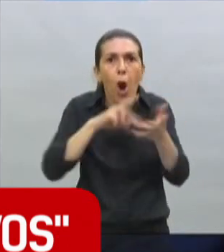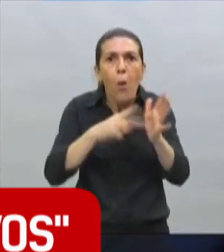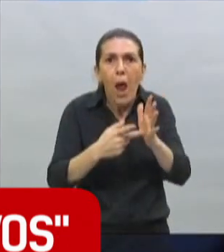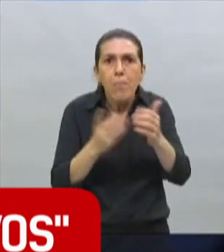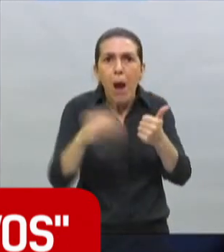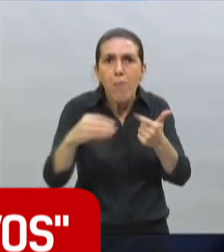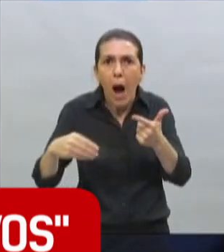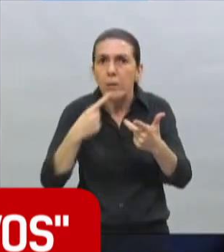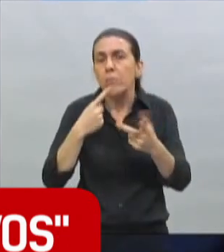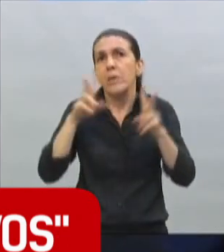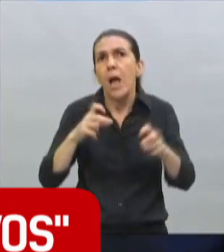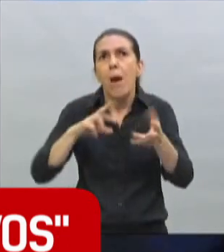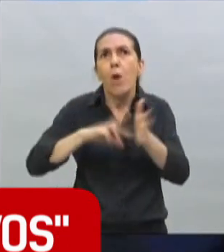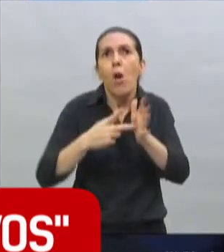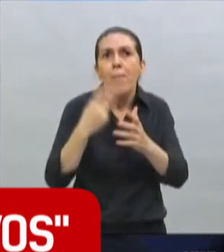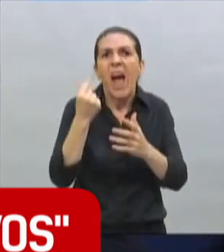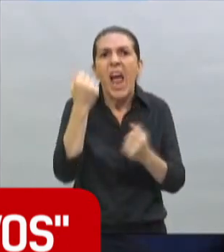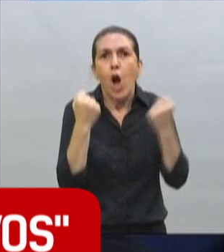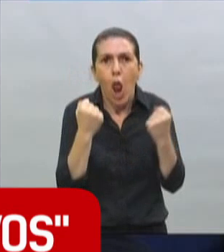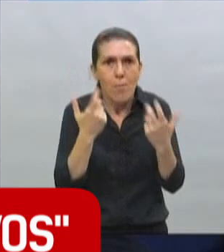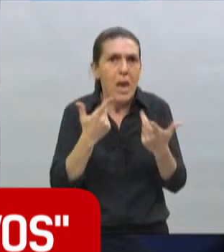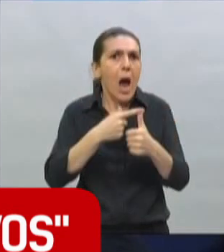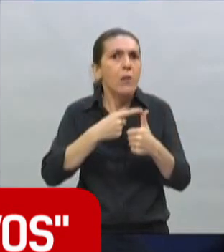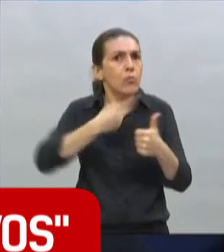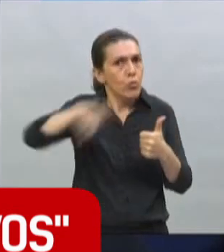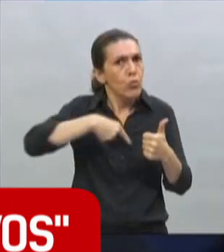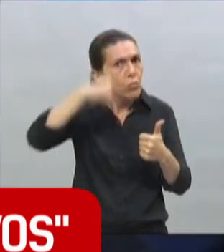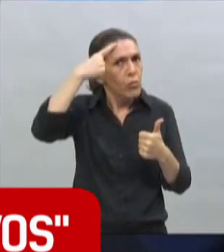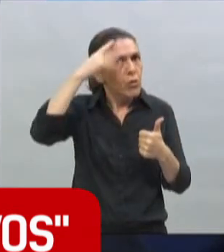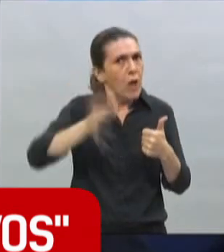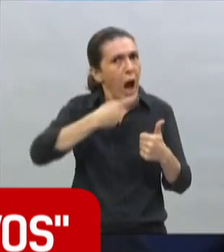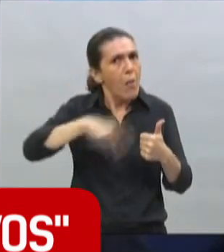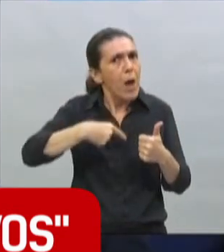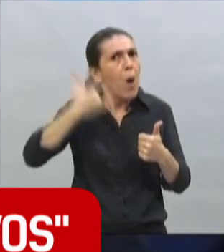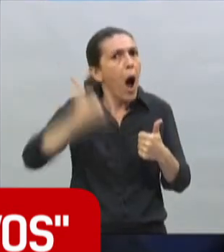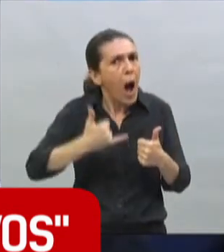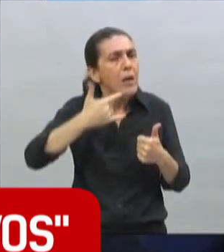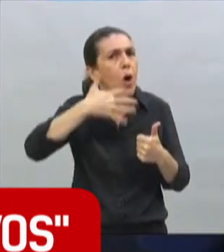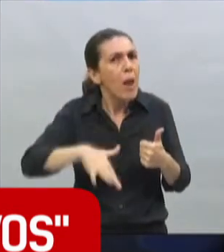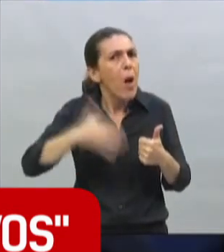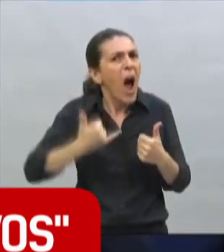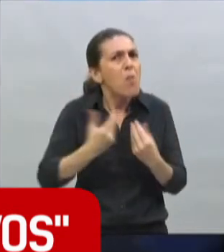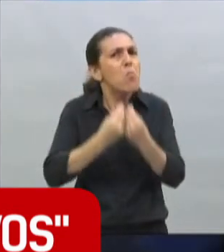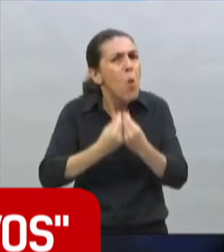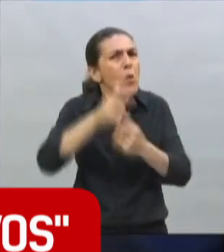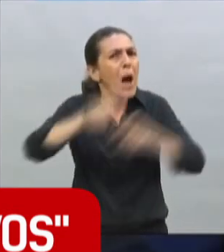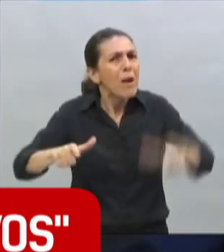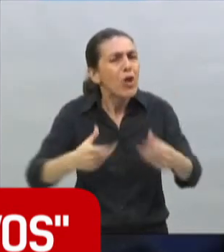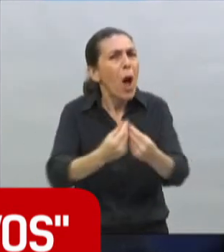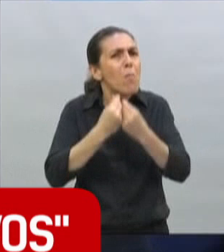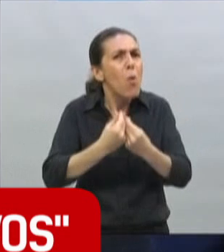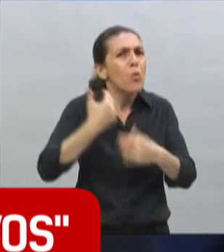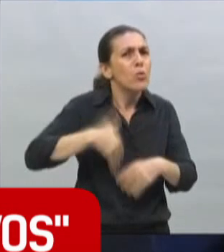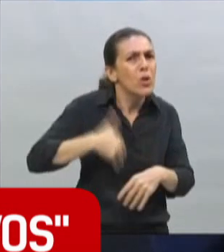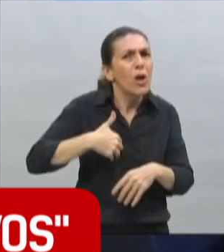Generan conflictos económicos y nosotros somos muy conscientes de eso. Y somos muy conscientes que hay mucha gente, muchos argentinos, muchas